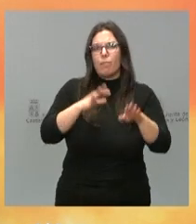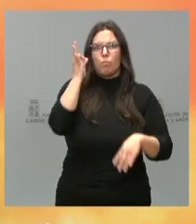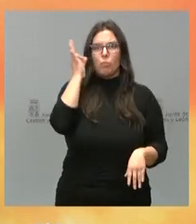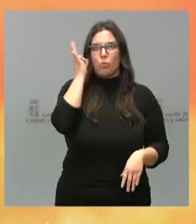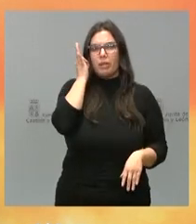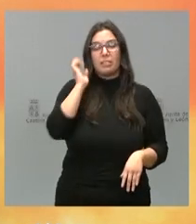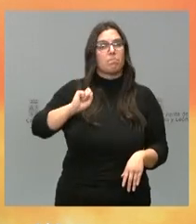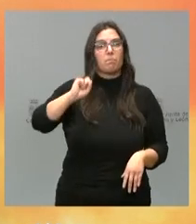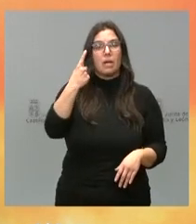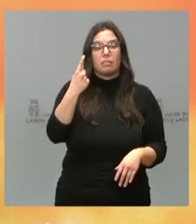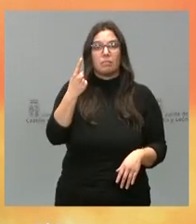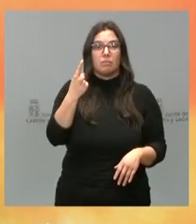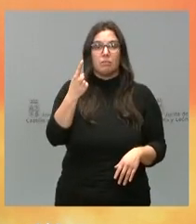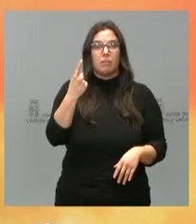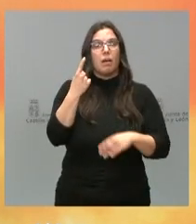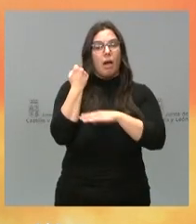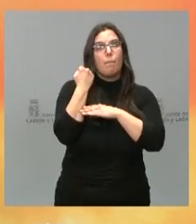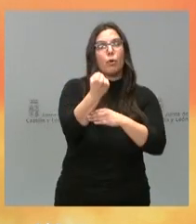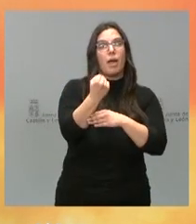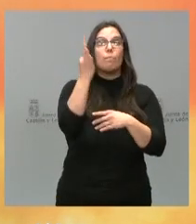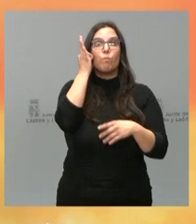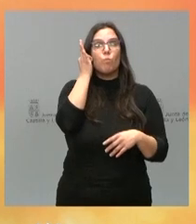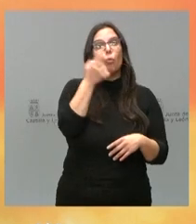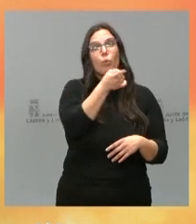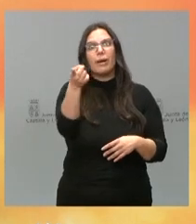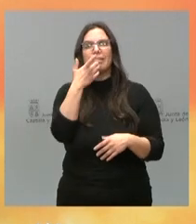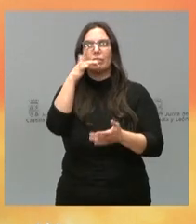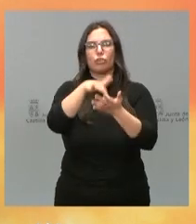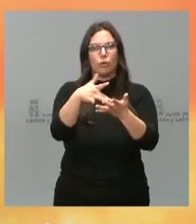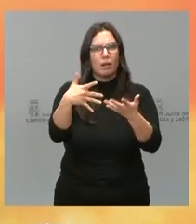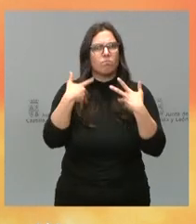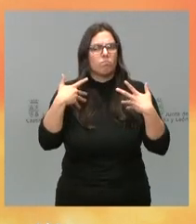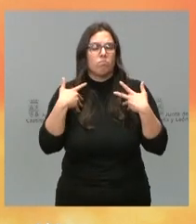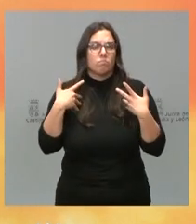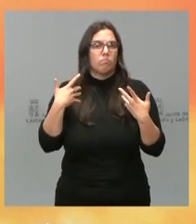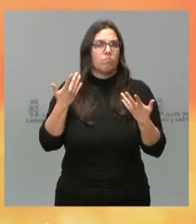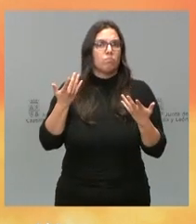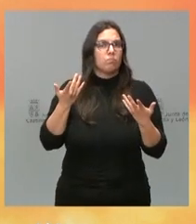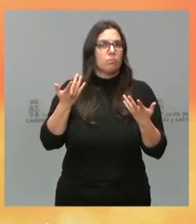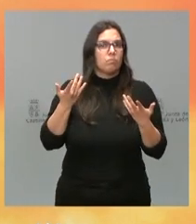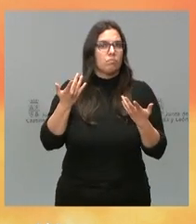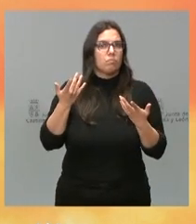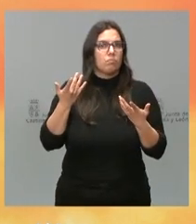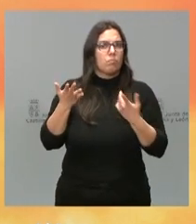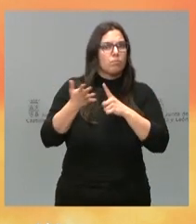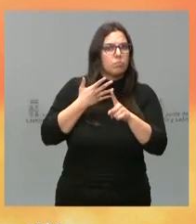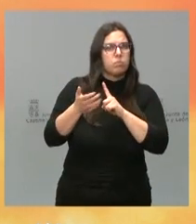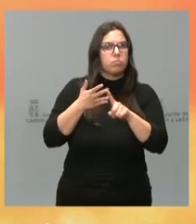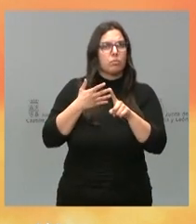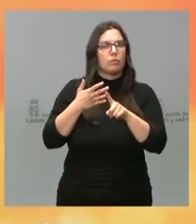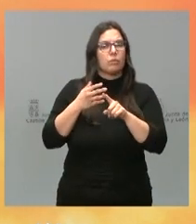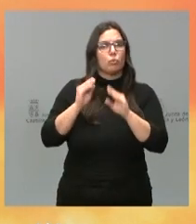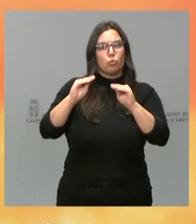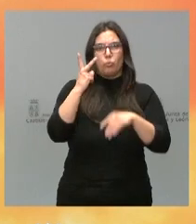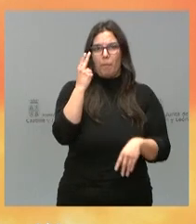y sobre todo en apoyo a aquellas mujeres que han sufrido o que sufren maltrato por parte de